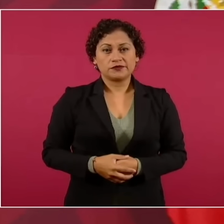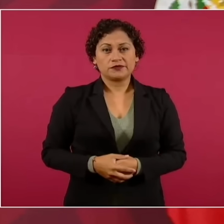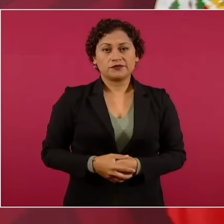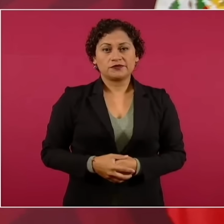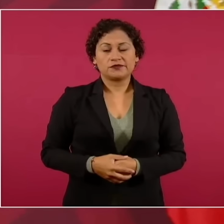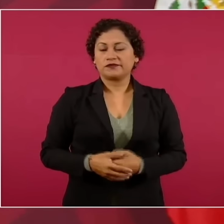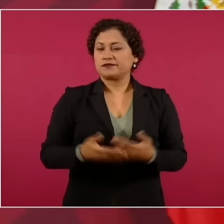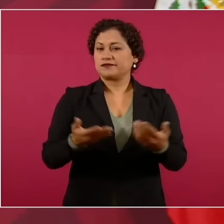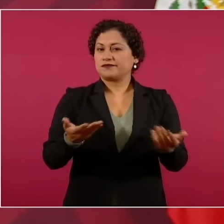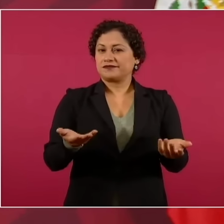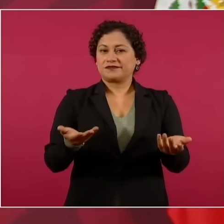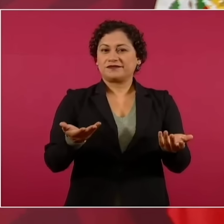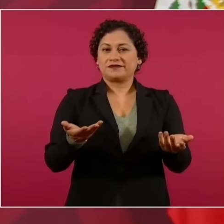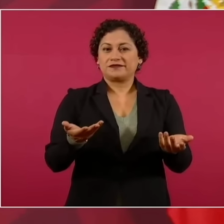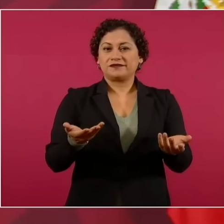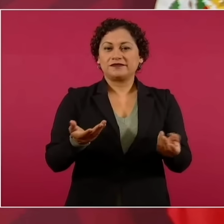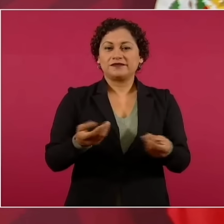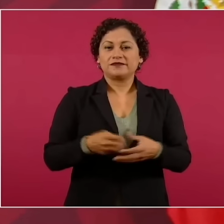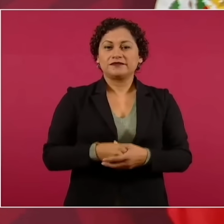no estemos